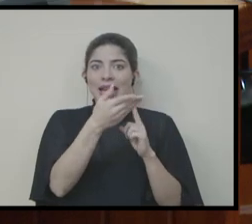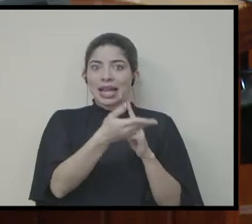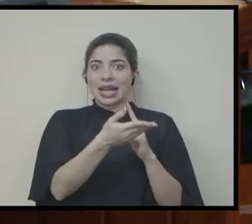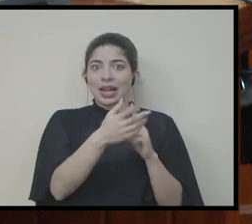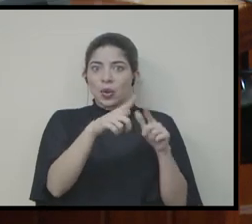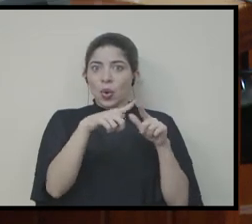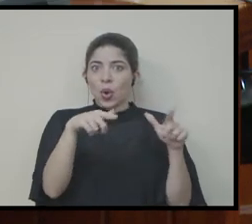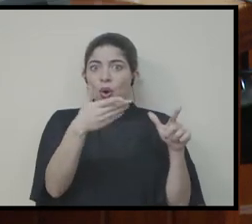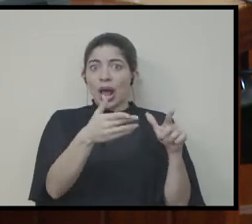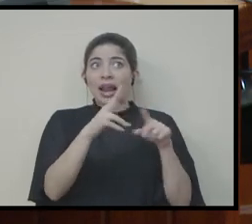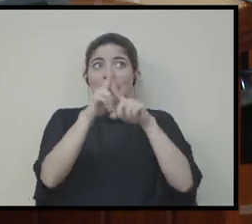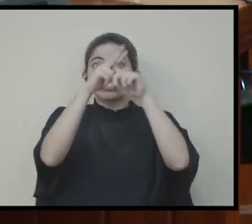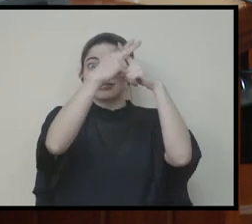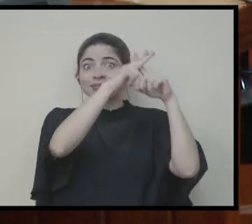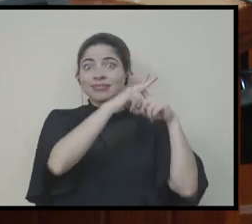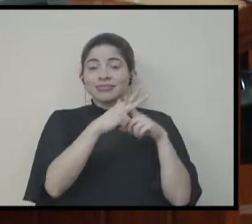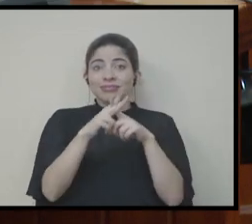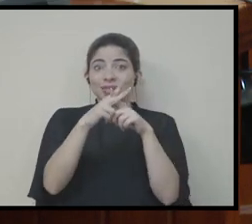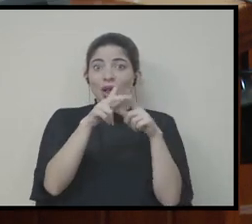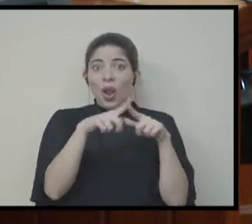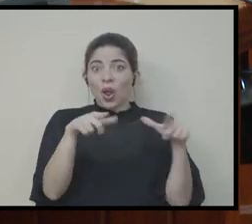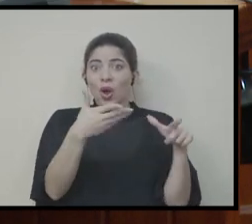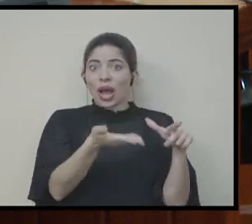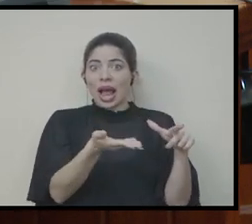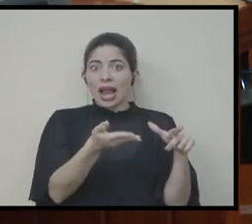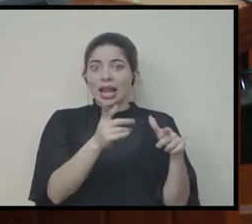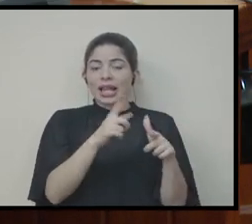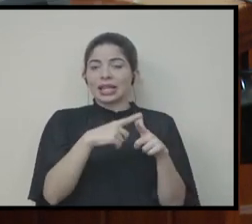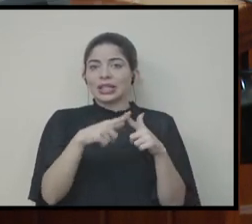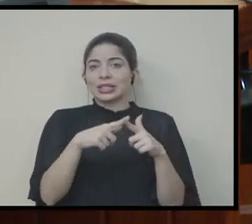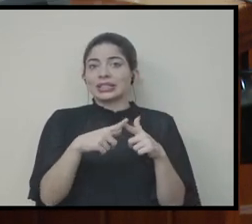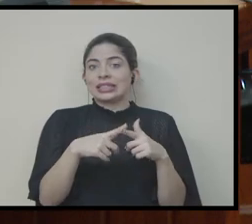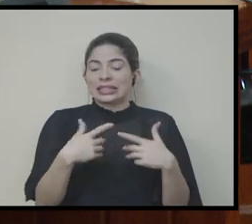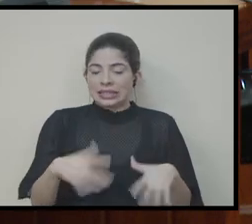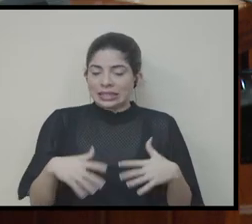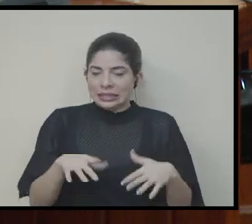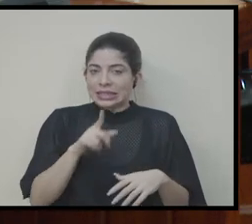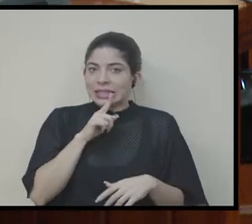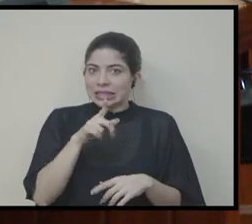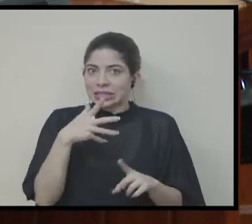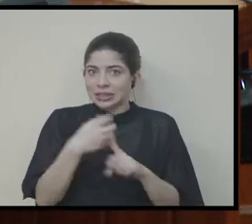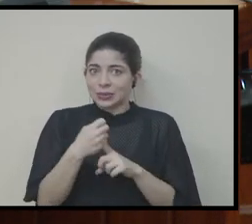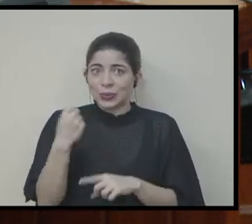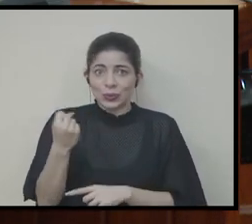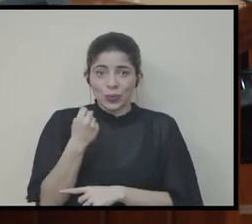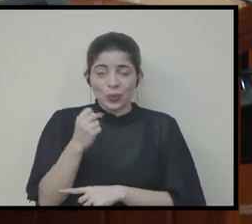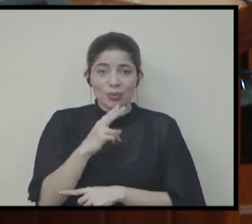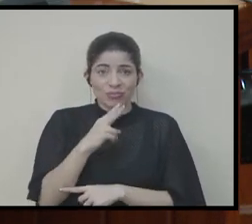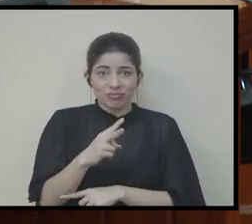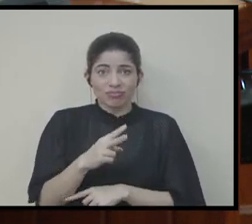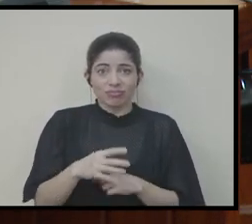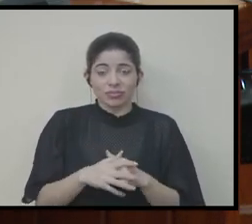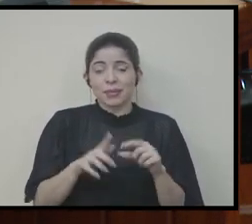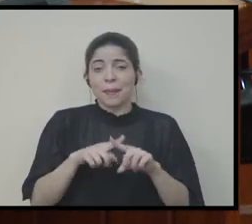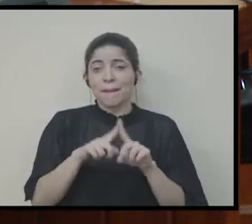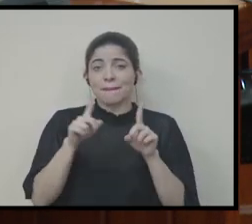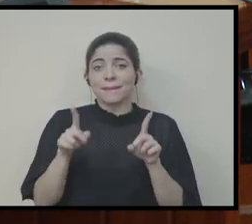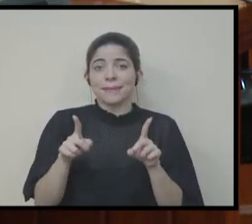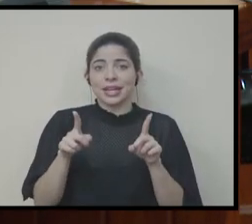local, arreglando un local. Entonces, fue bastante duro, la verdad.